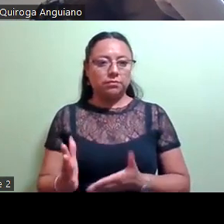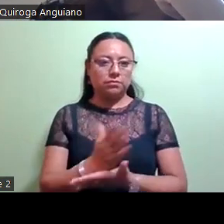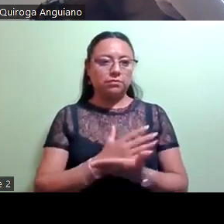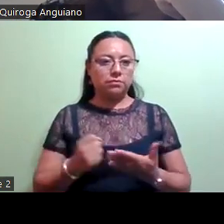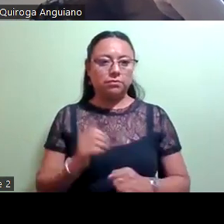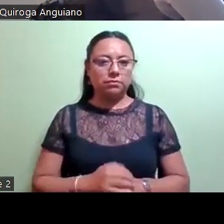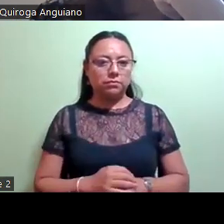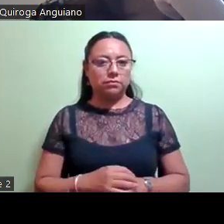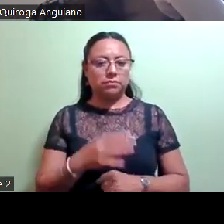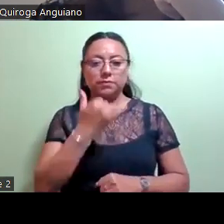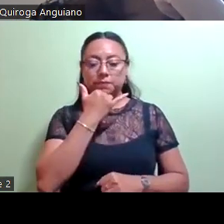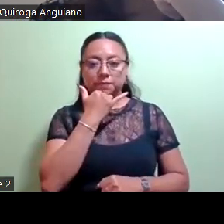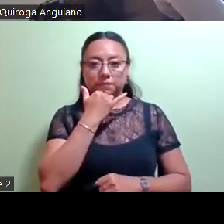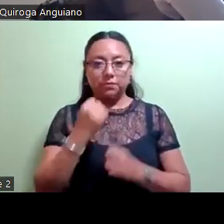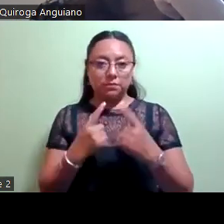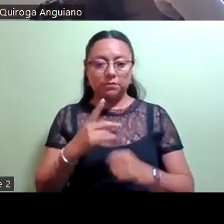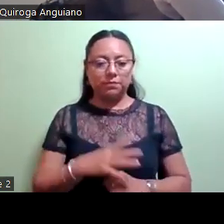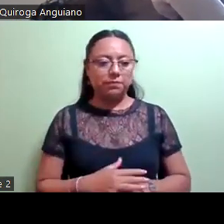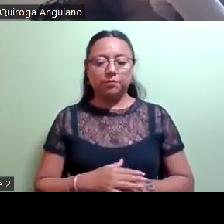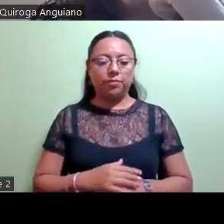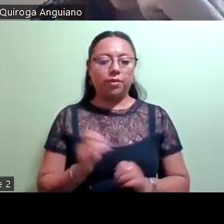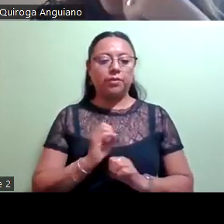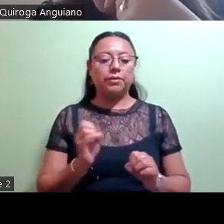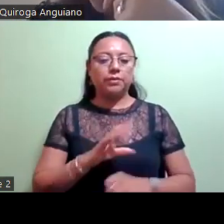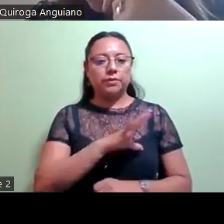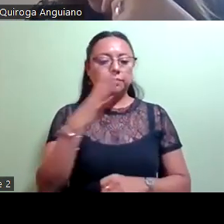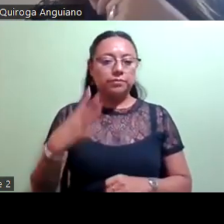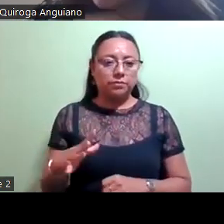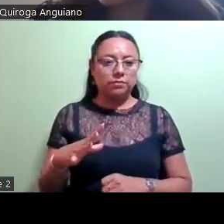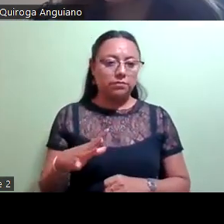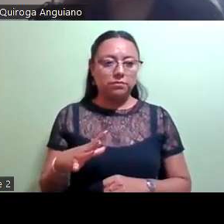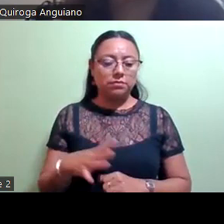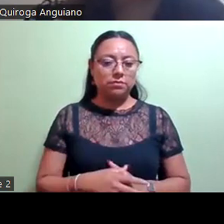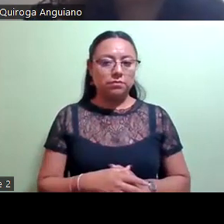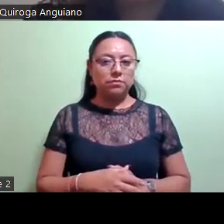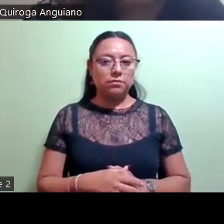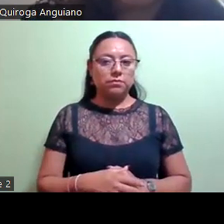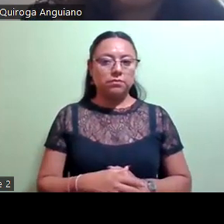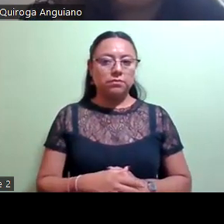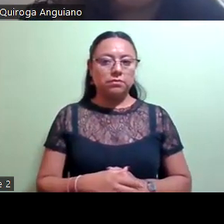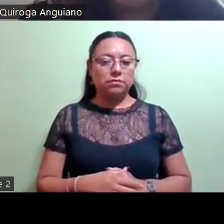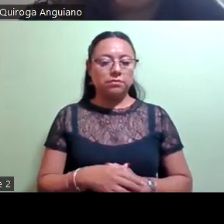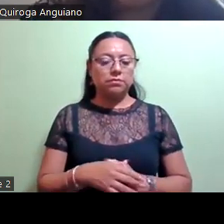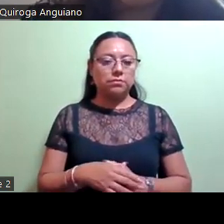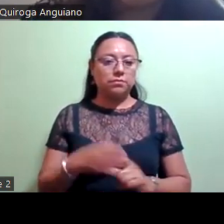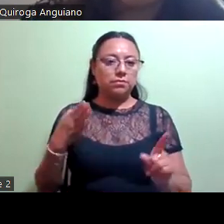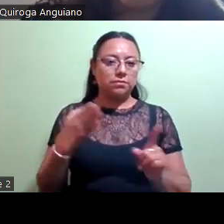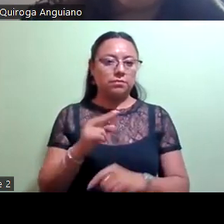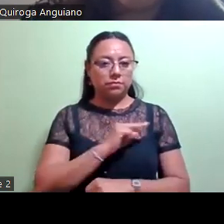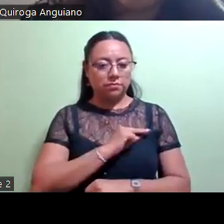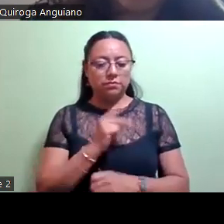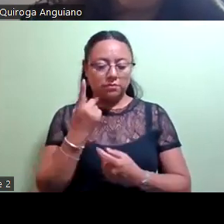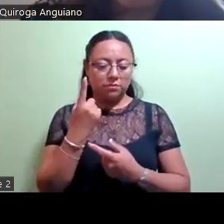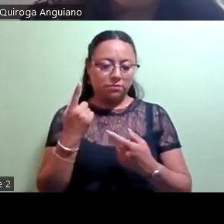¿Perdón, alguien? No. En lo general en lo particular, en un solo acto.